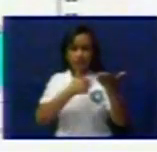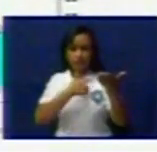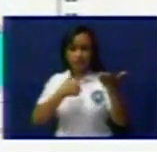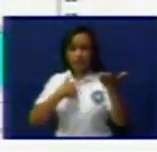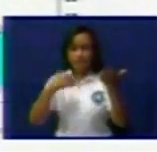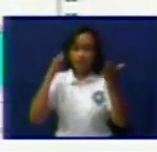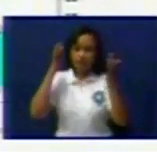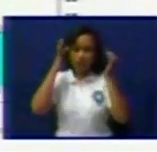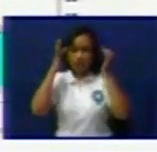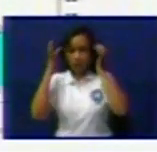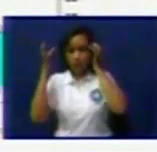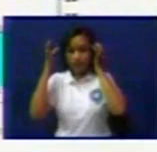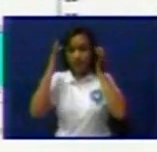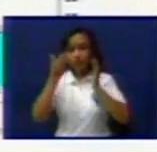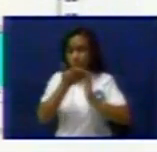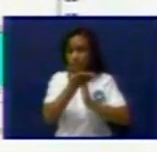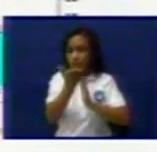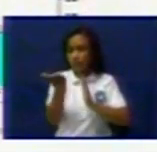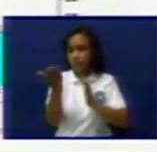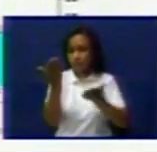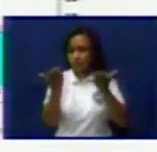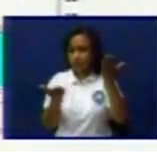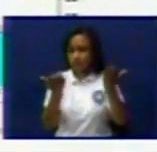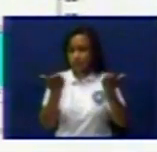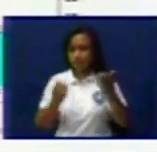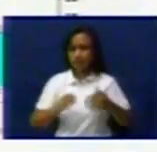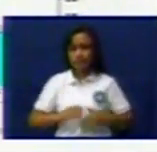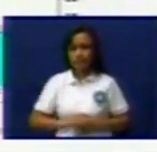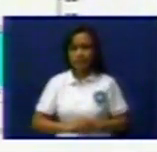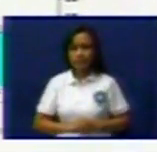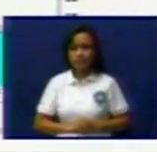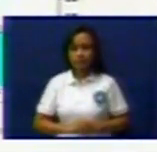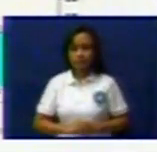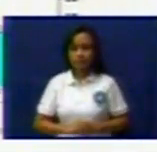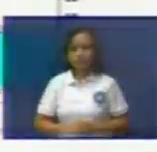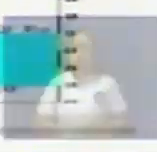provocarían preocupación a ustedes.